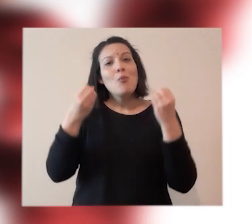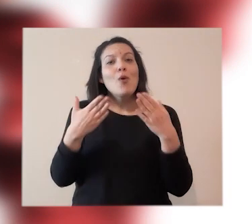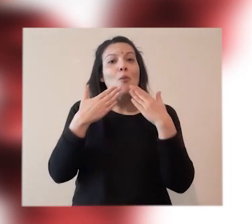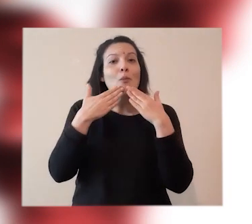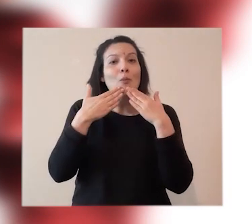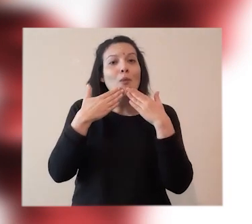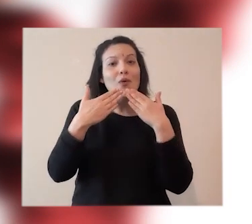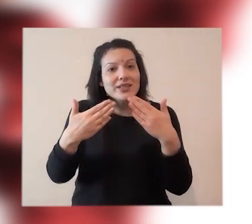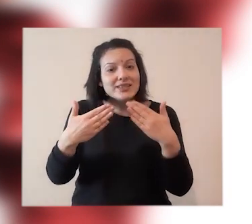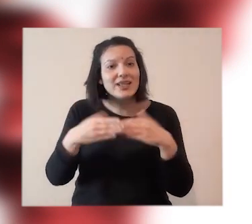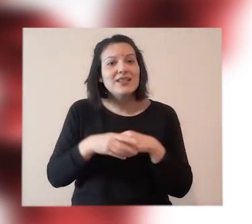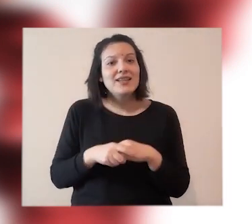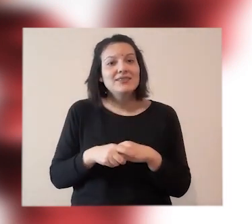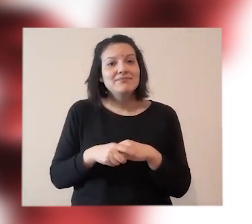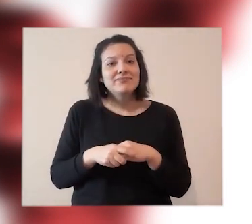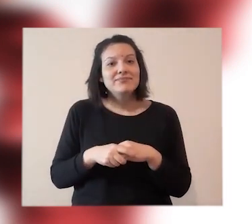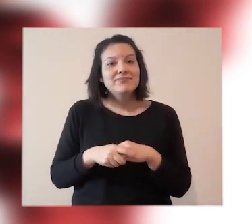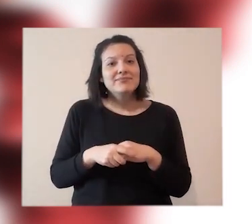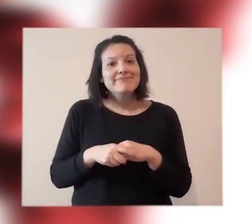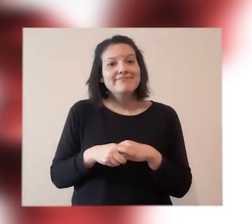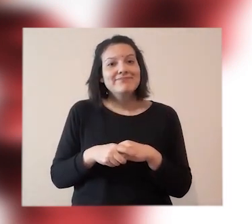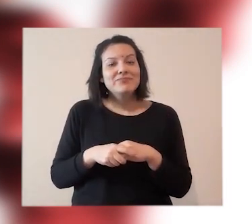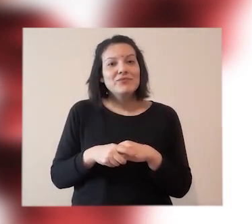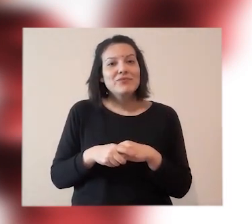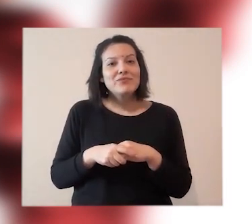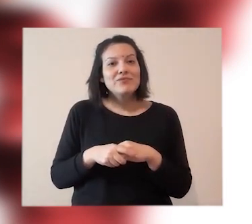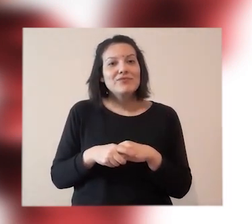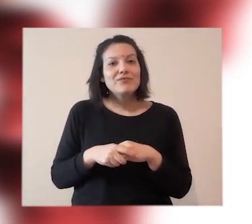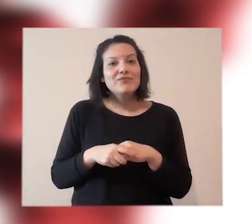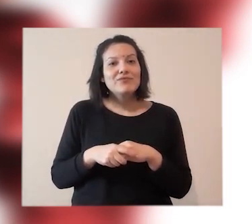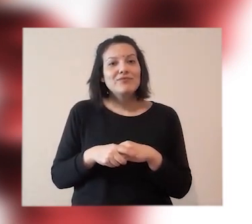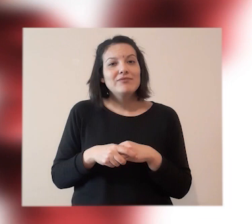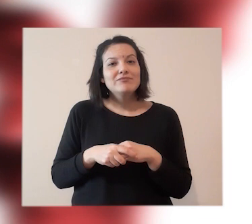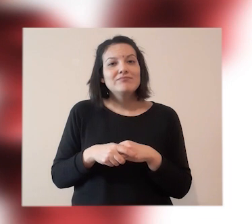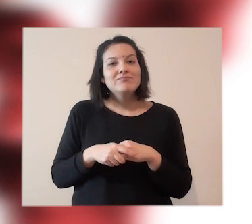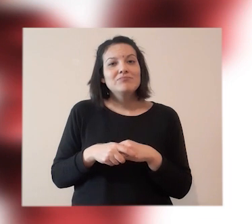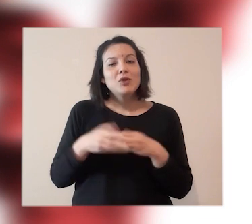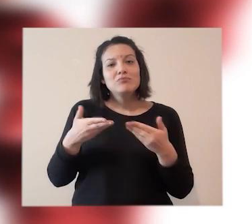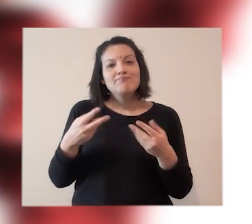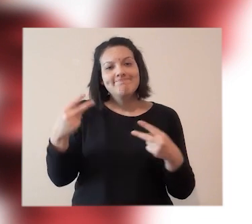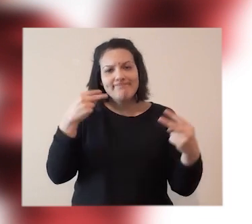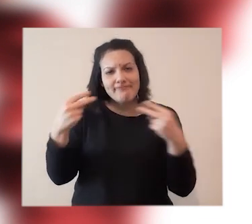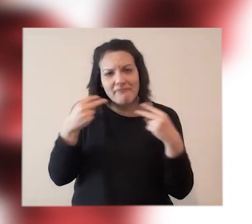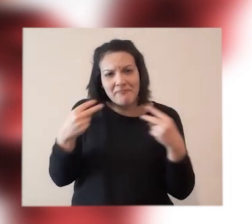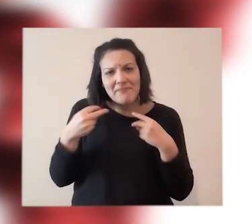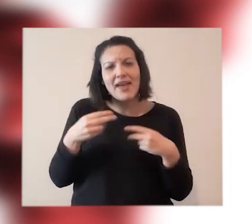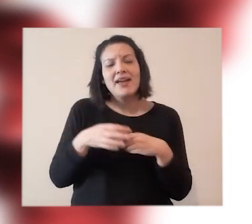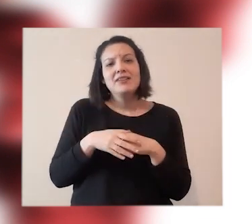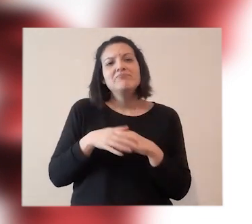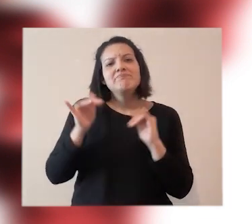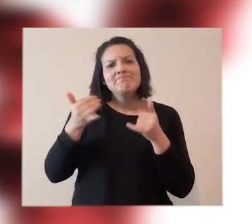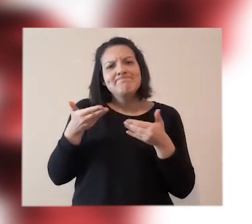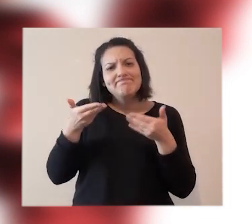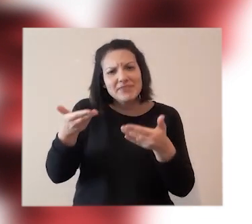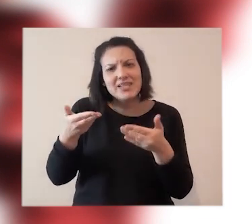muchísimas gracias por haber, digamos, hecho esta invitación para poder brindar